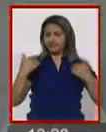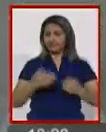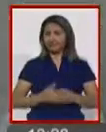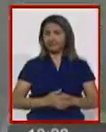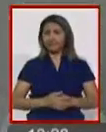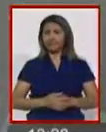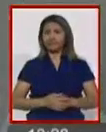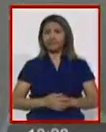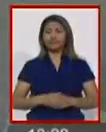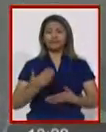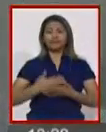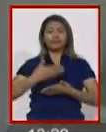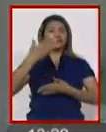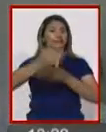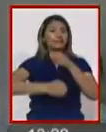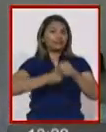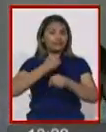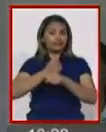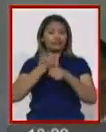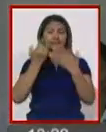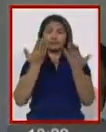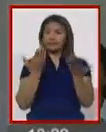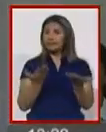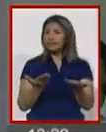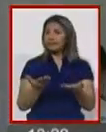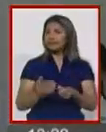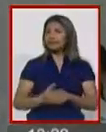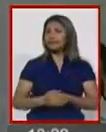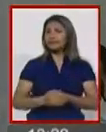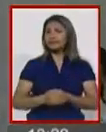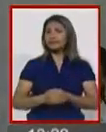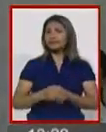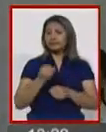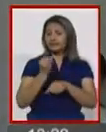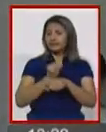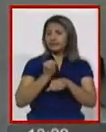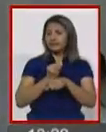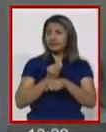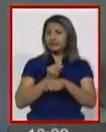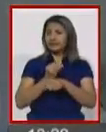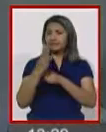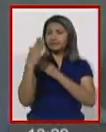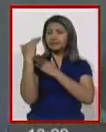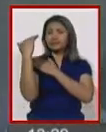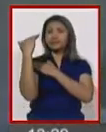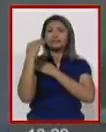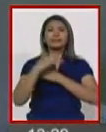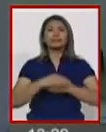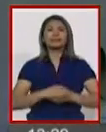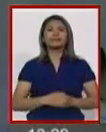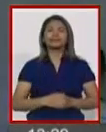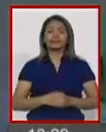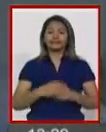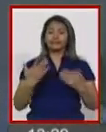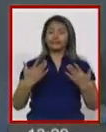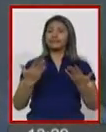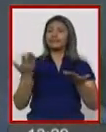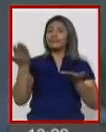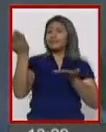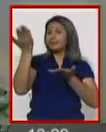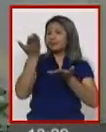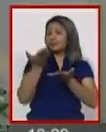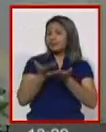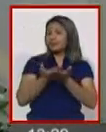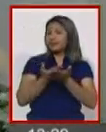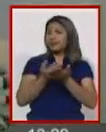qué? Porque el próximo año aquí en nuestra arquidiócesis, bueno, concretamente en Santa Cruz, seremos la